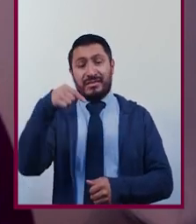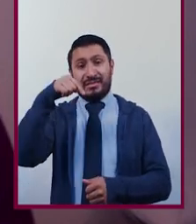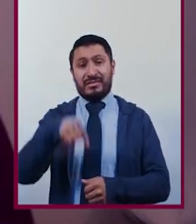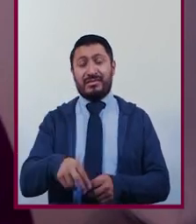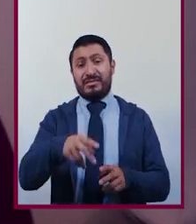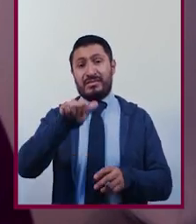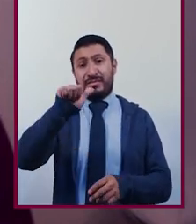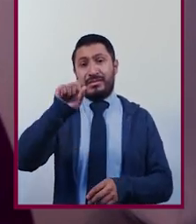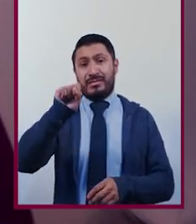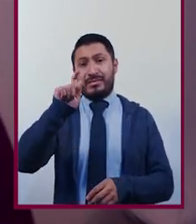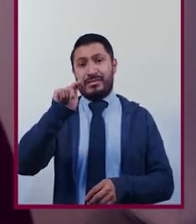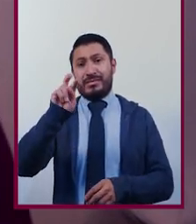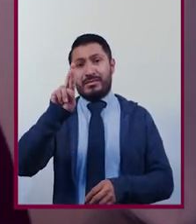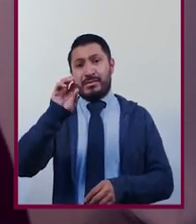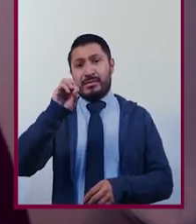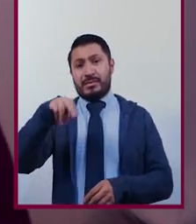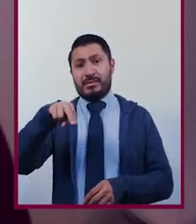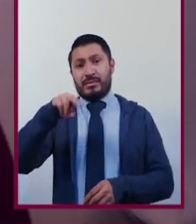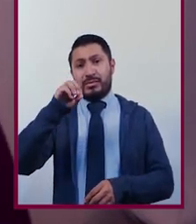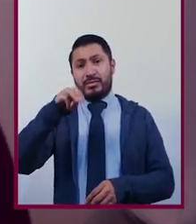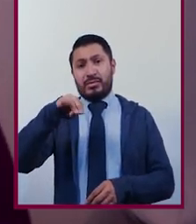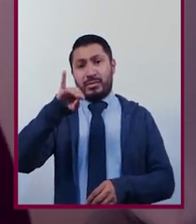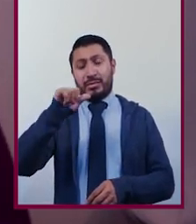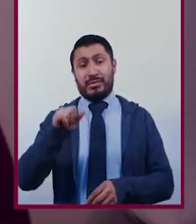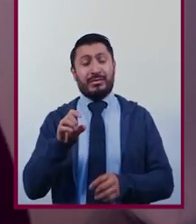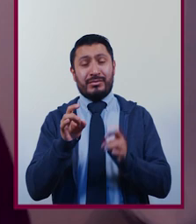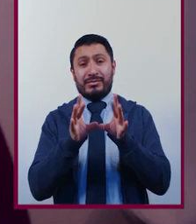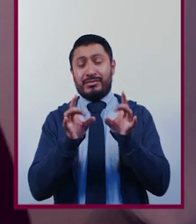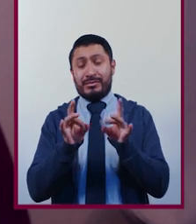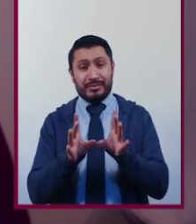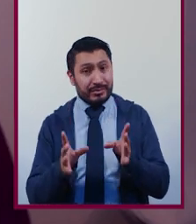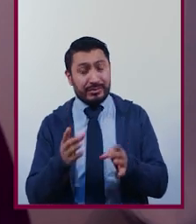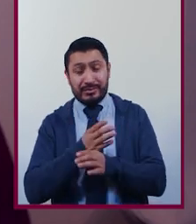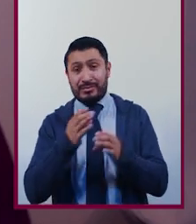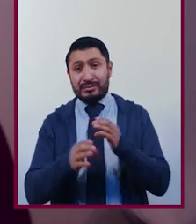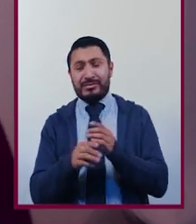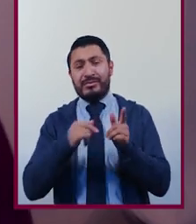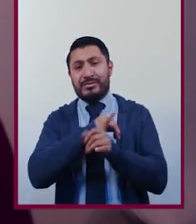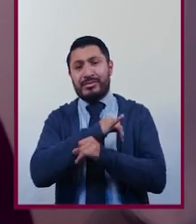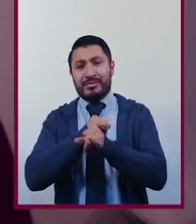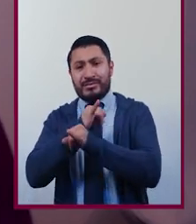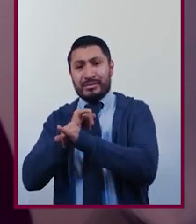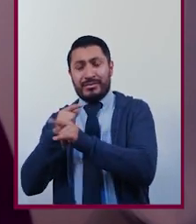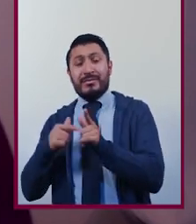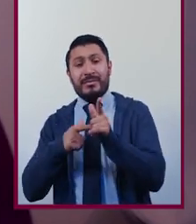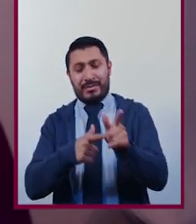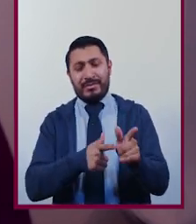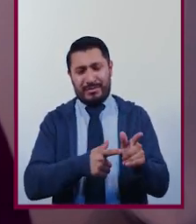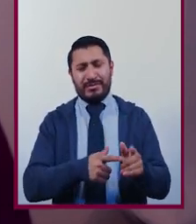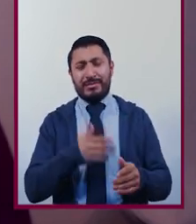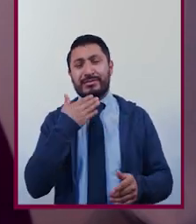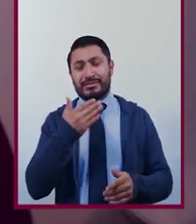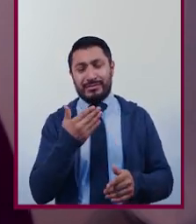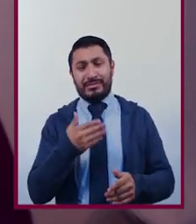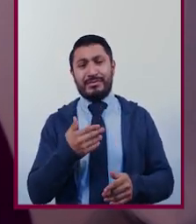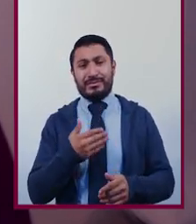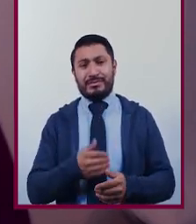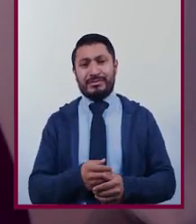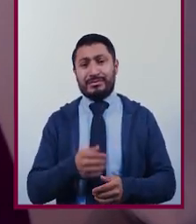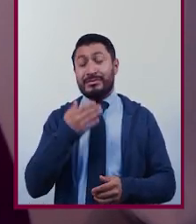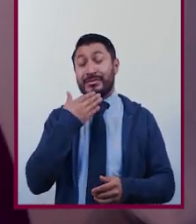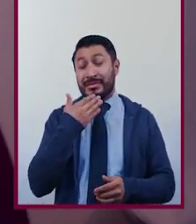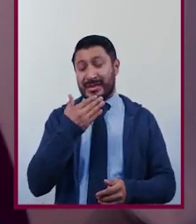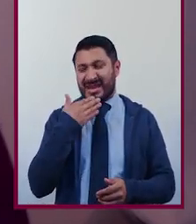de la astronomía. En algunos aspectos, la investigación ha continuado sin perturbarse mayormente.